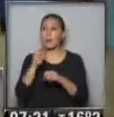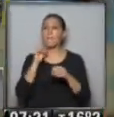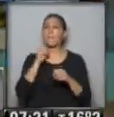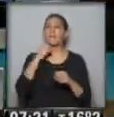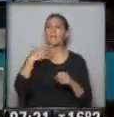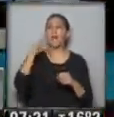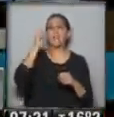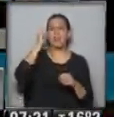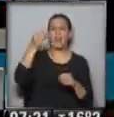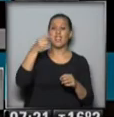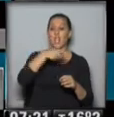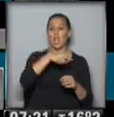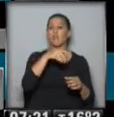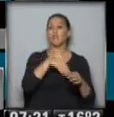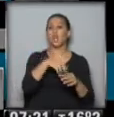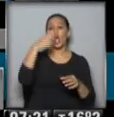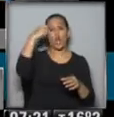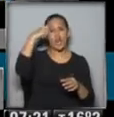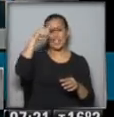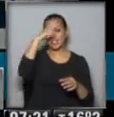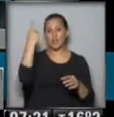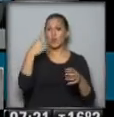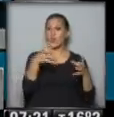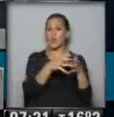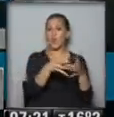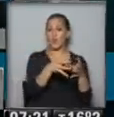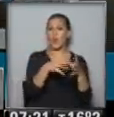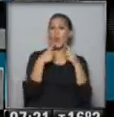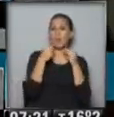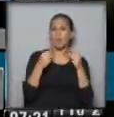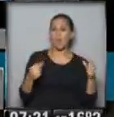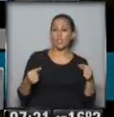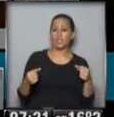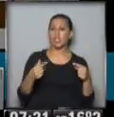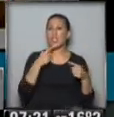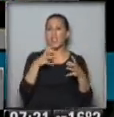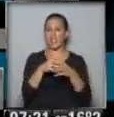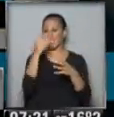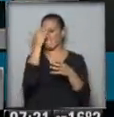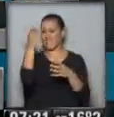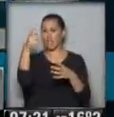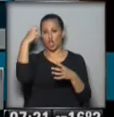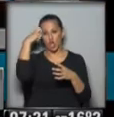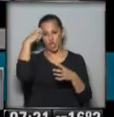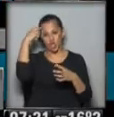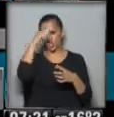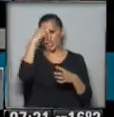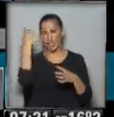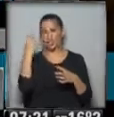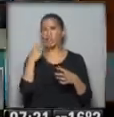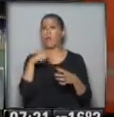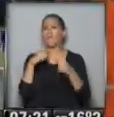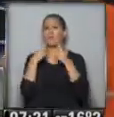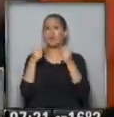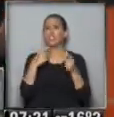se realizaron en el Congreso Nacional, un grupo de manifestantes que se concentró frente al Congreso de la Nación en el marco de la